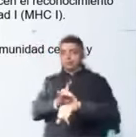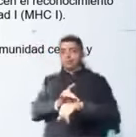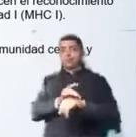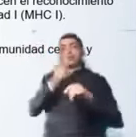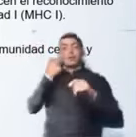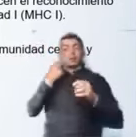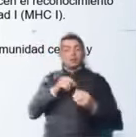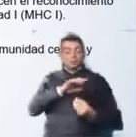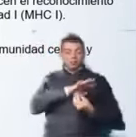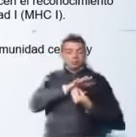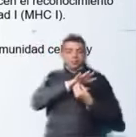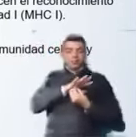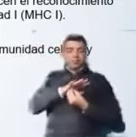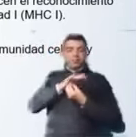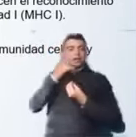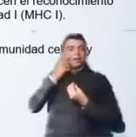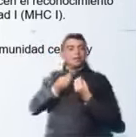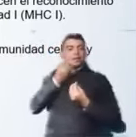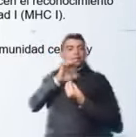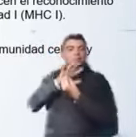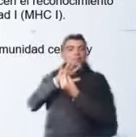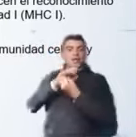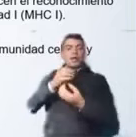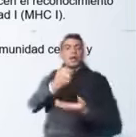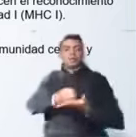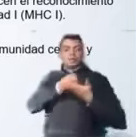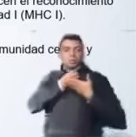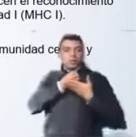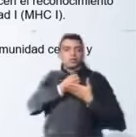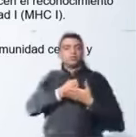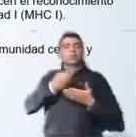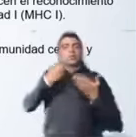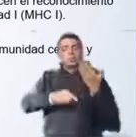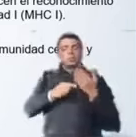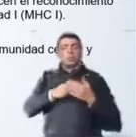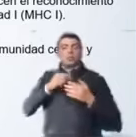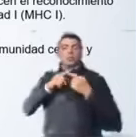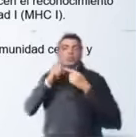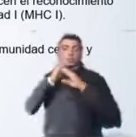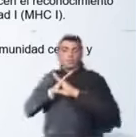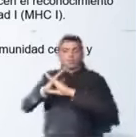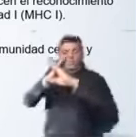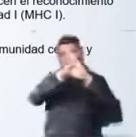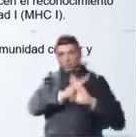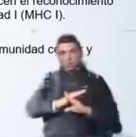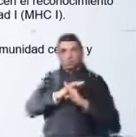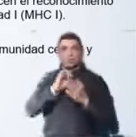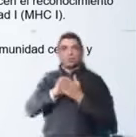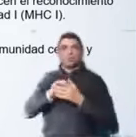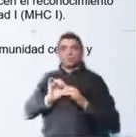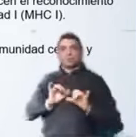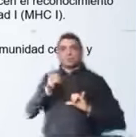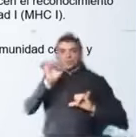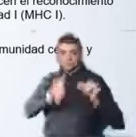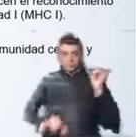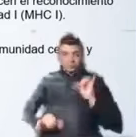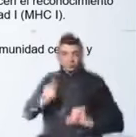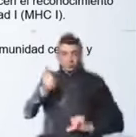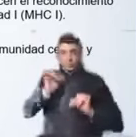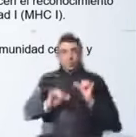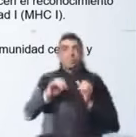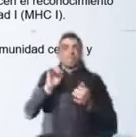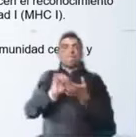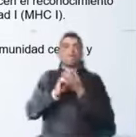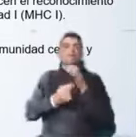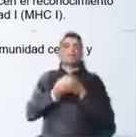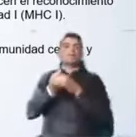Ganoderma es ayudarnos primero a protegernos con la formación de anticuerpos, segundo a la destrucción de las células que se encuentren